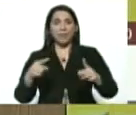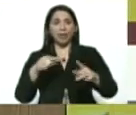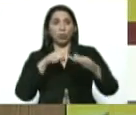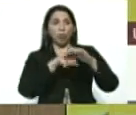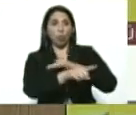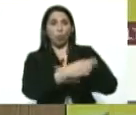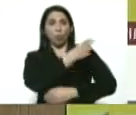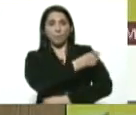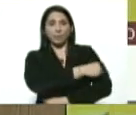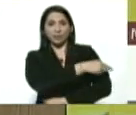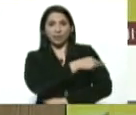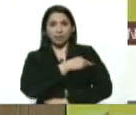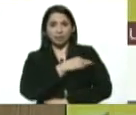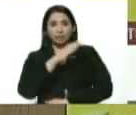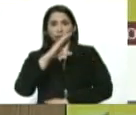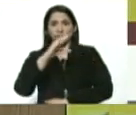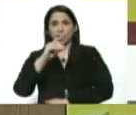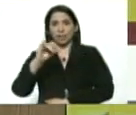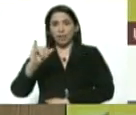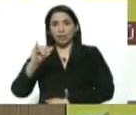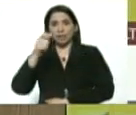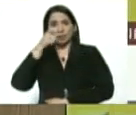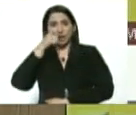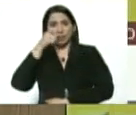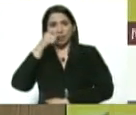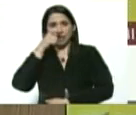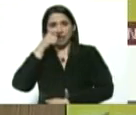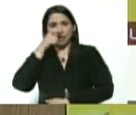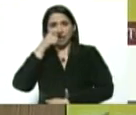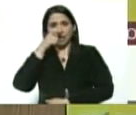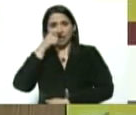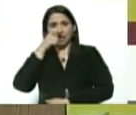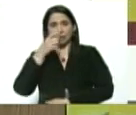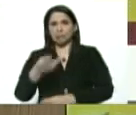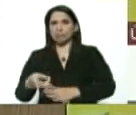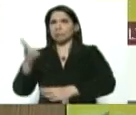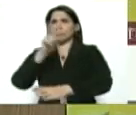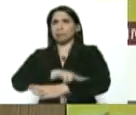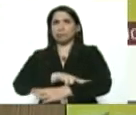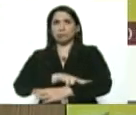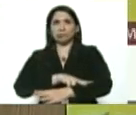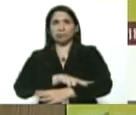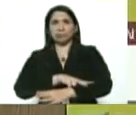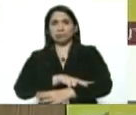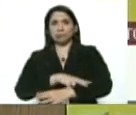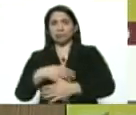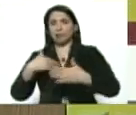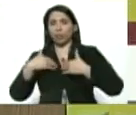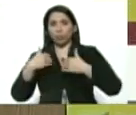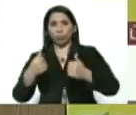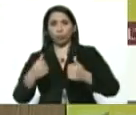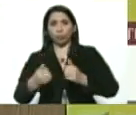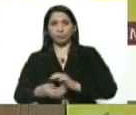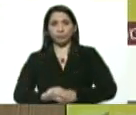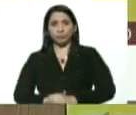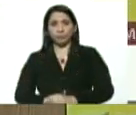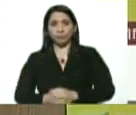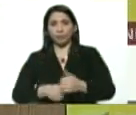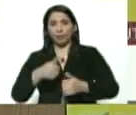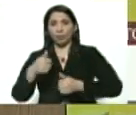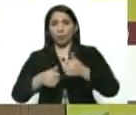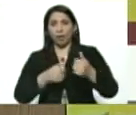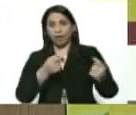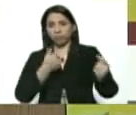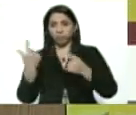en un cedé y centinela presentó empeore a empeoramiento de su condición por la cual fue